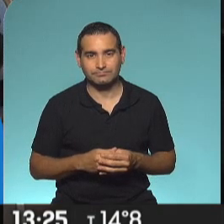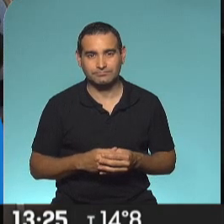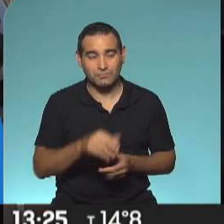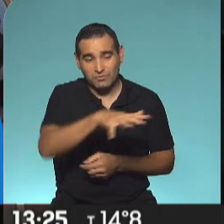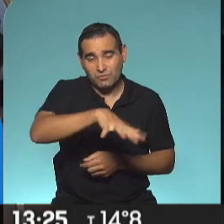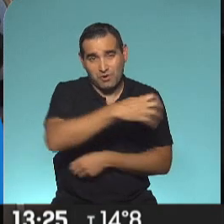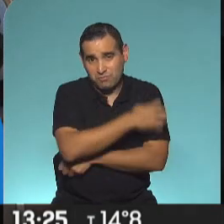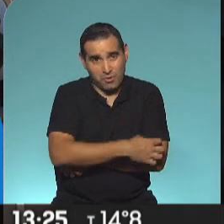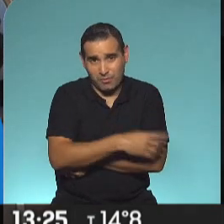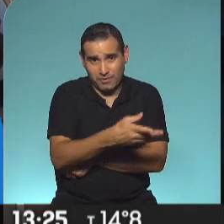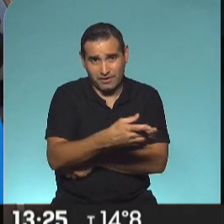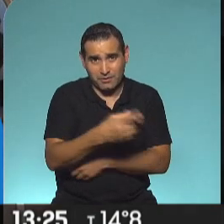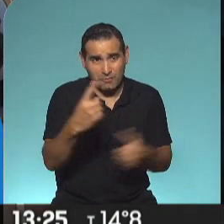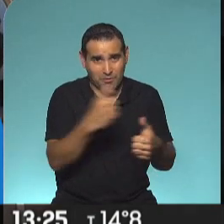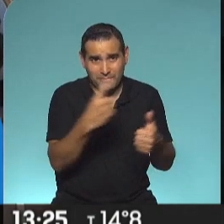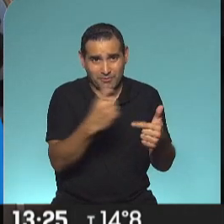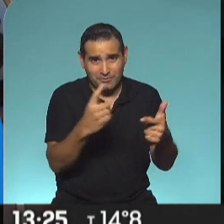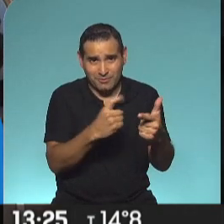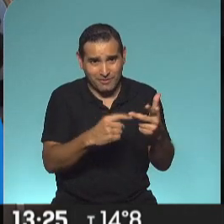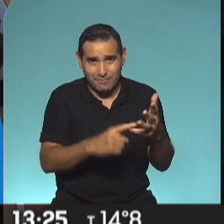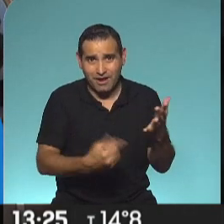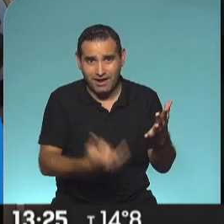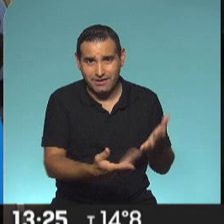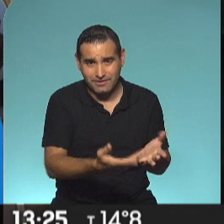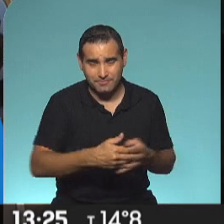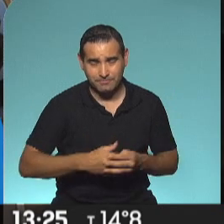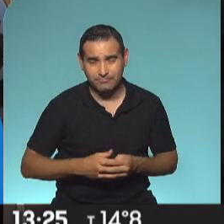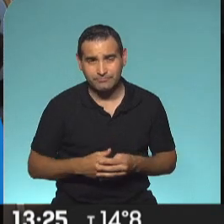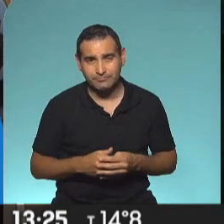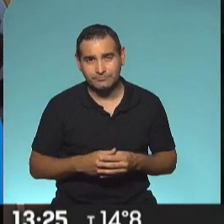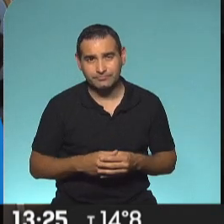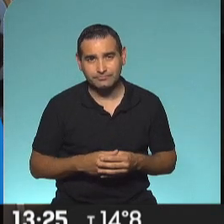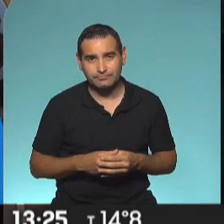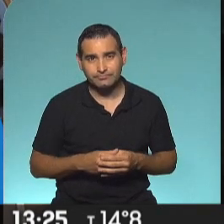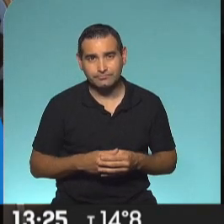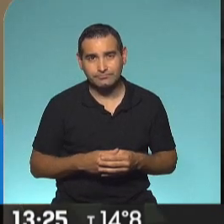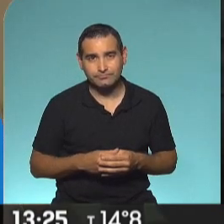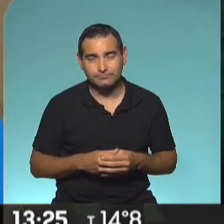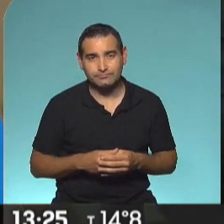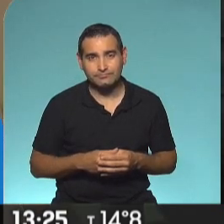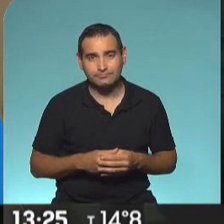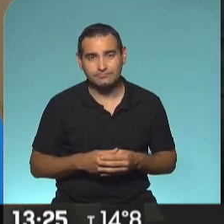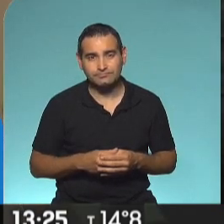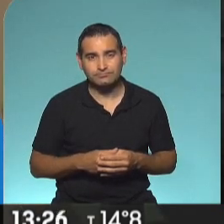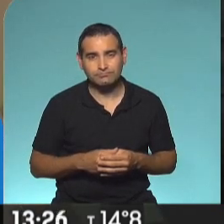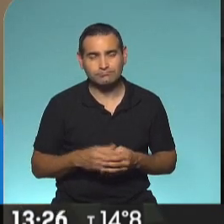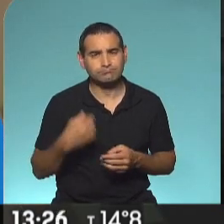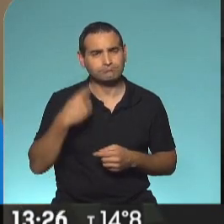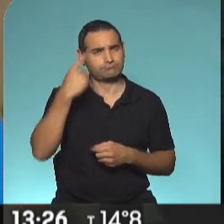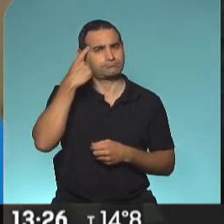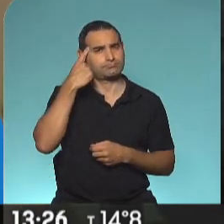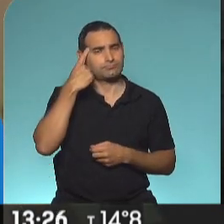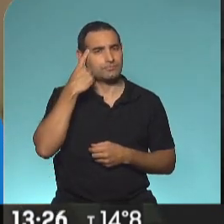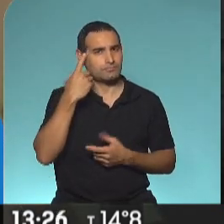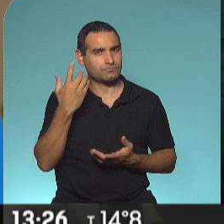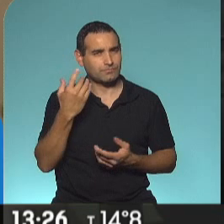débil de ese mismo barrio. Y entonces, lo que uno inmediatamente se